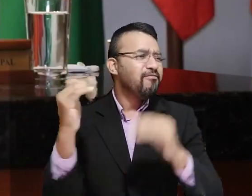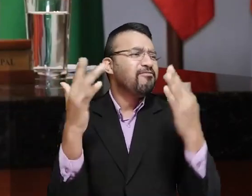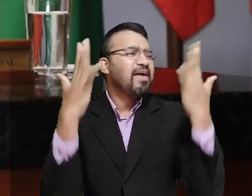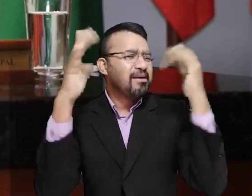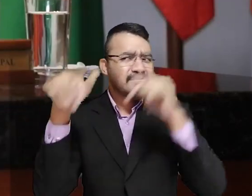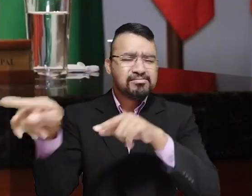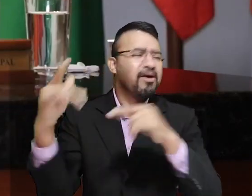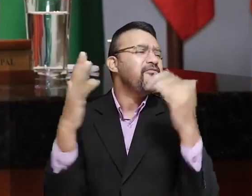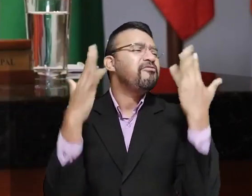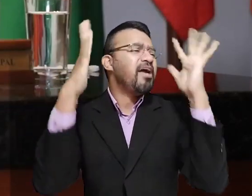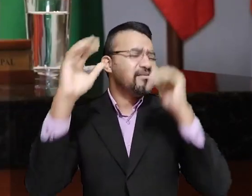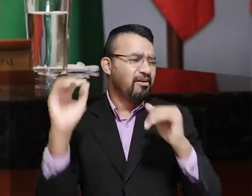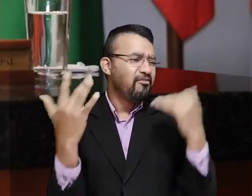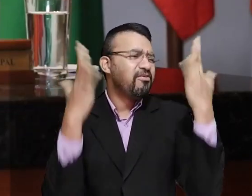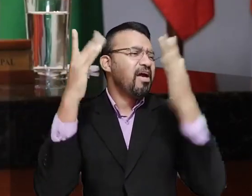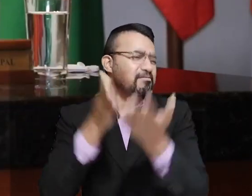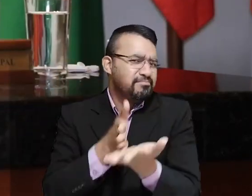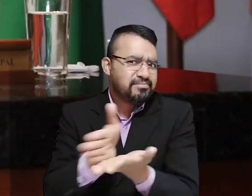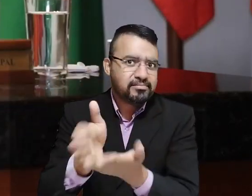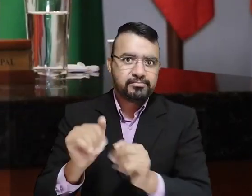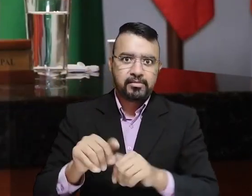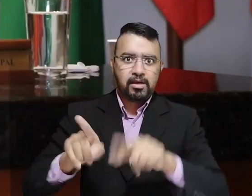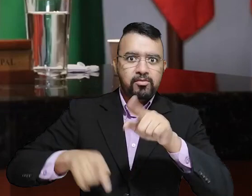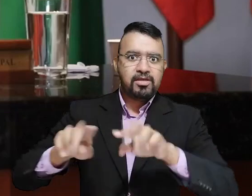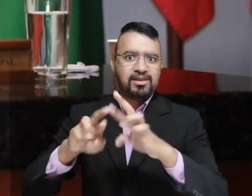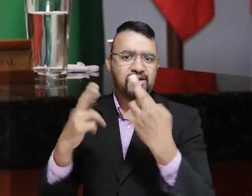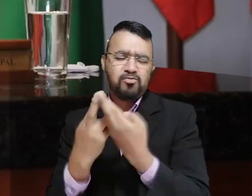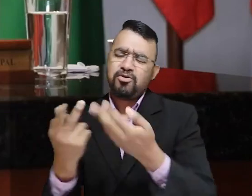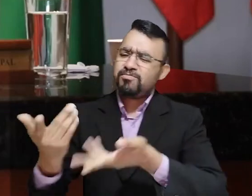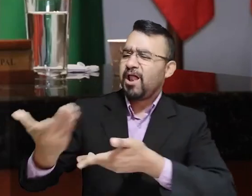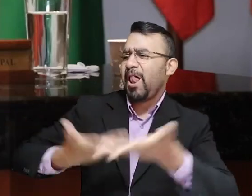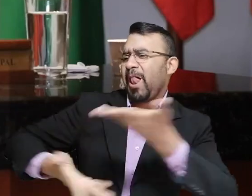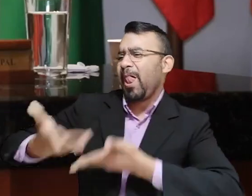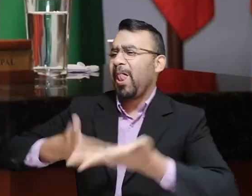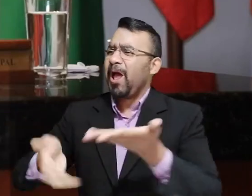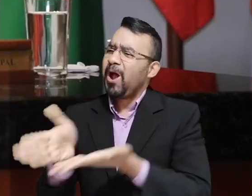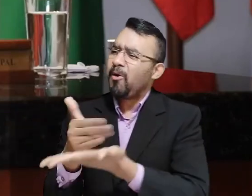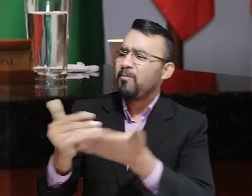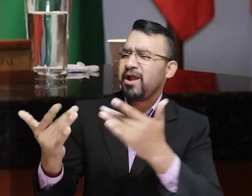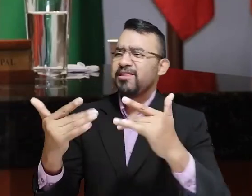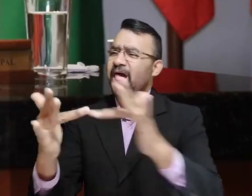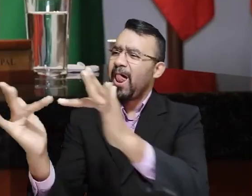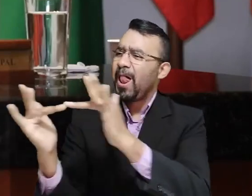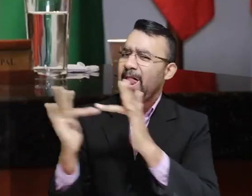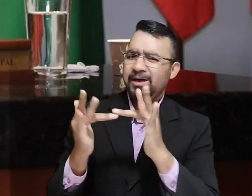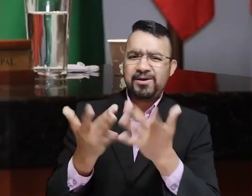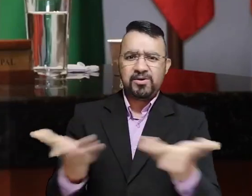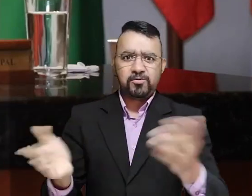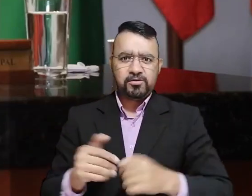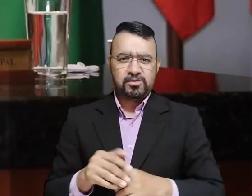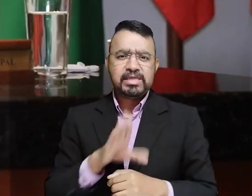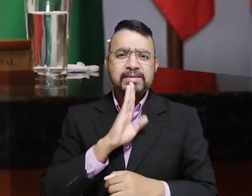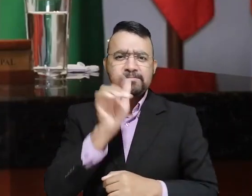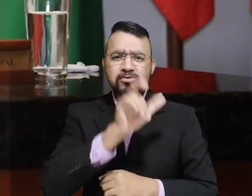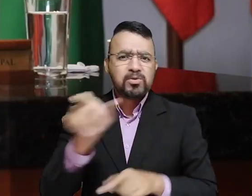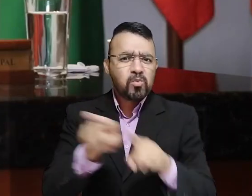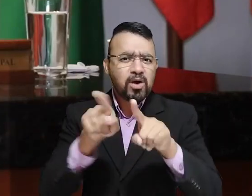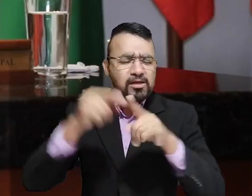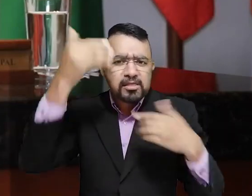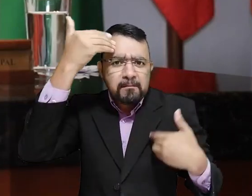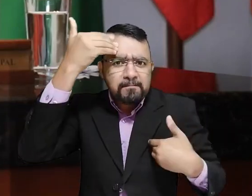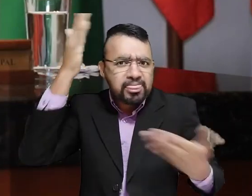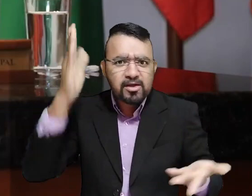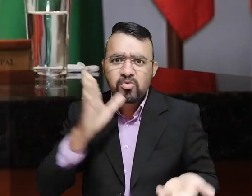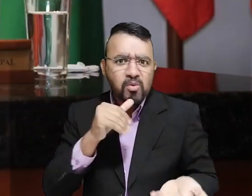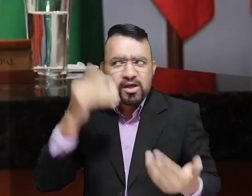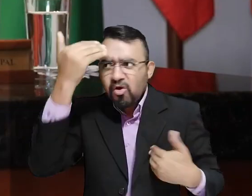rumbas, por aglomeraciones, por ciudadanos que todavía no entienden lo complejo por lo